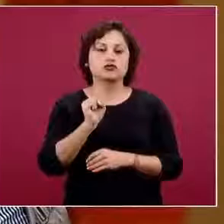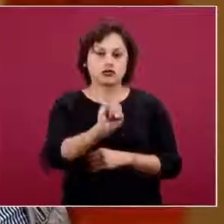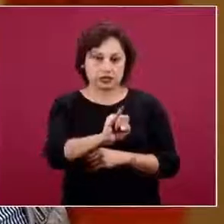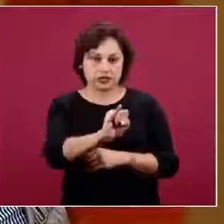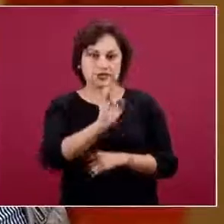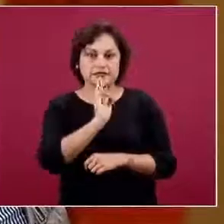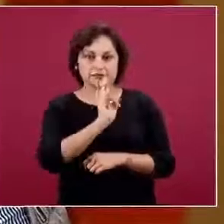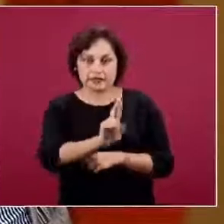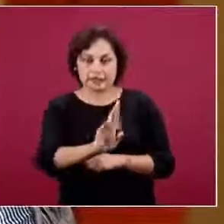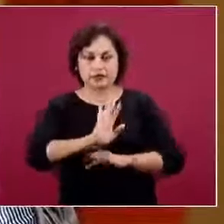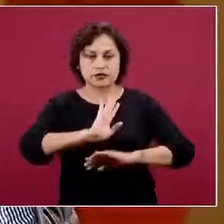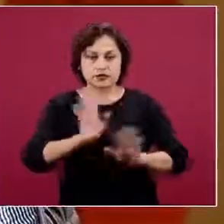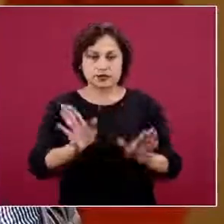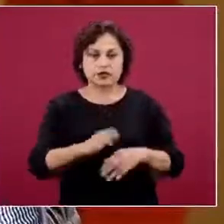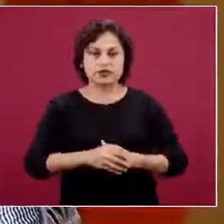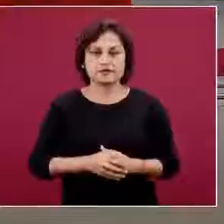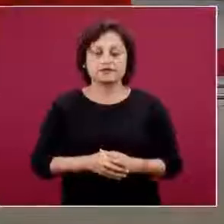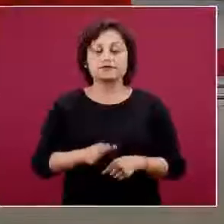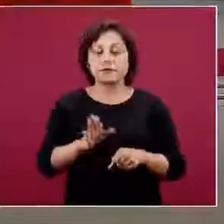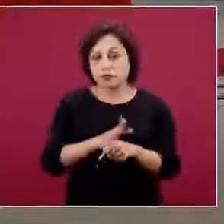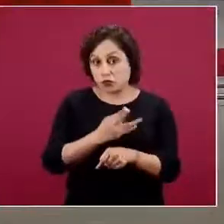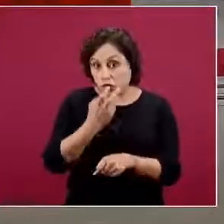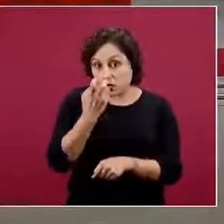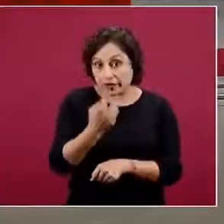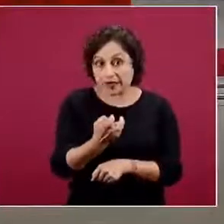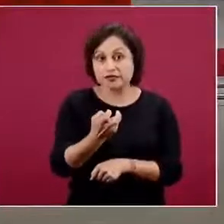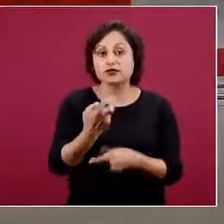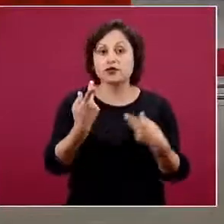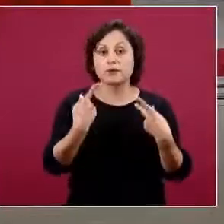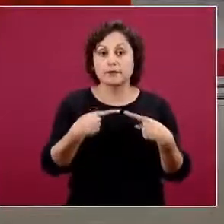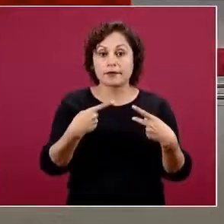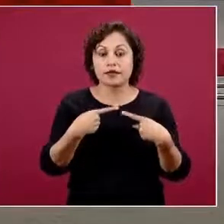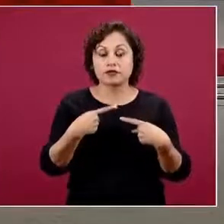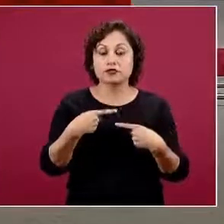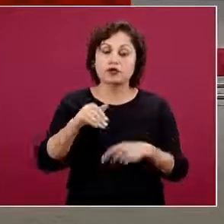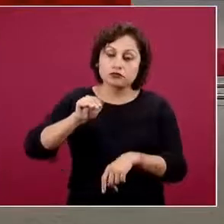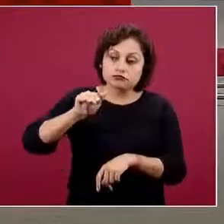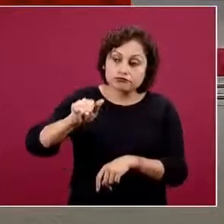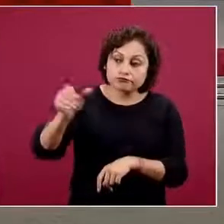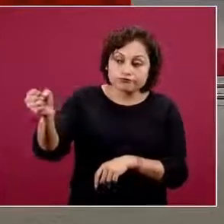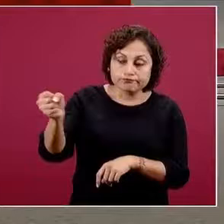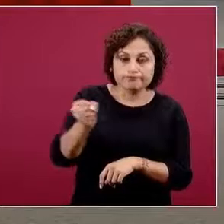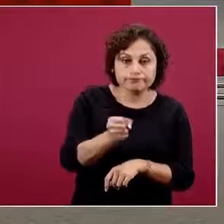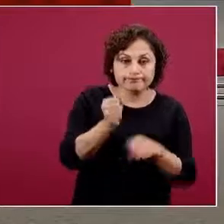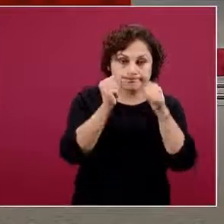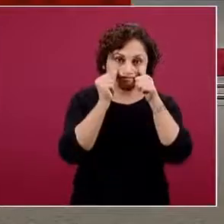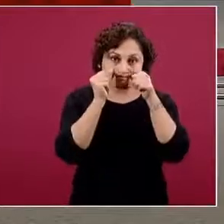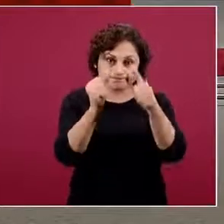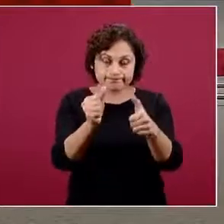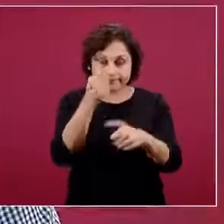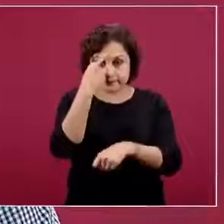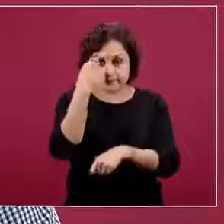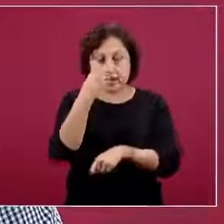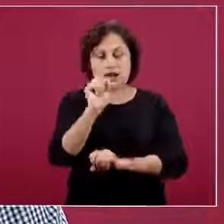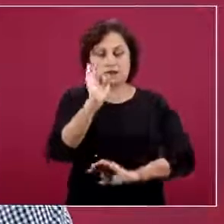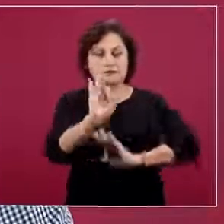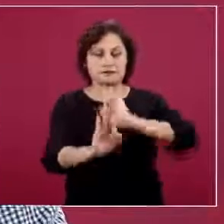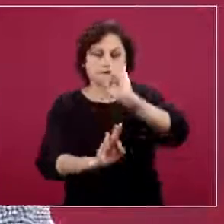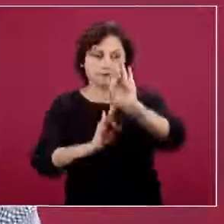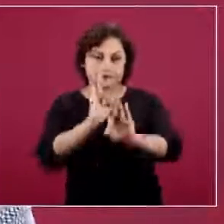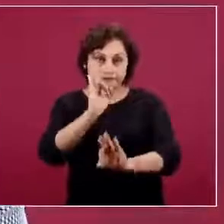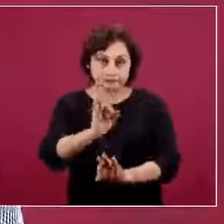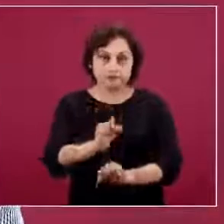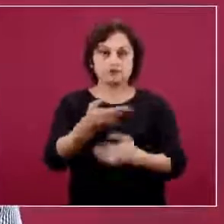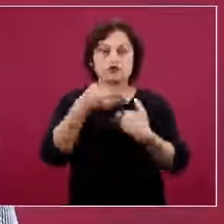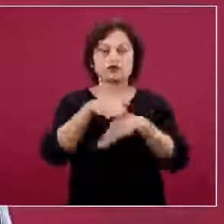ese primer resultado positivo, por lo tanto se hizo el abordaje terapéutico correspondiente a esta